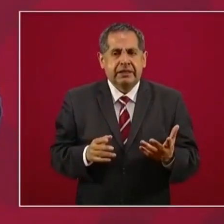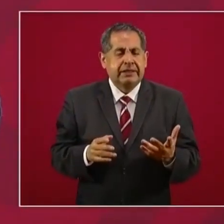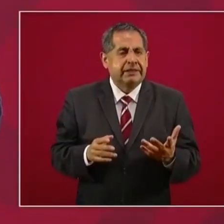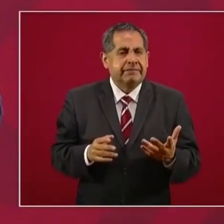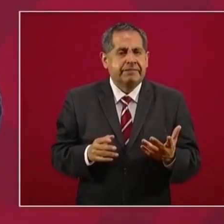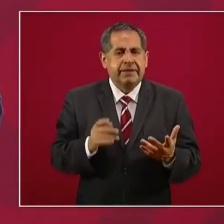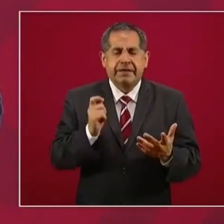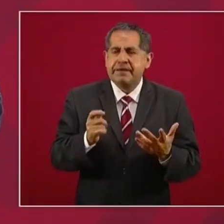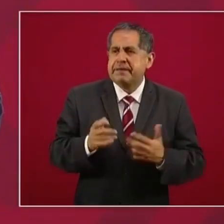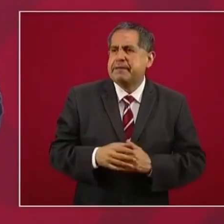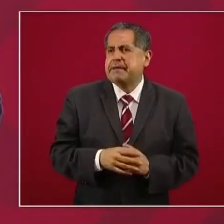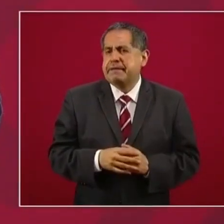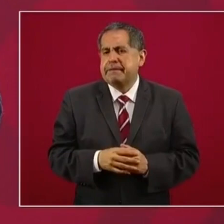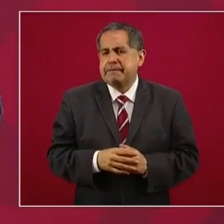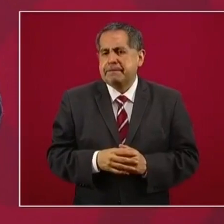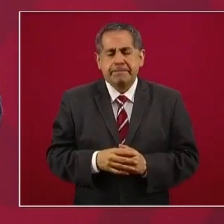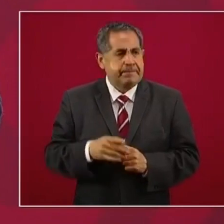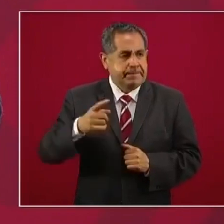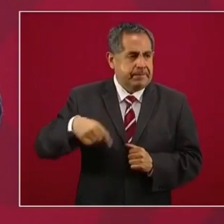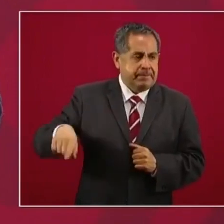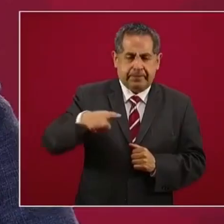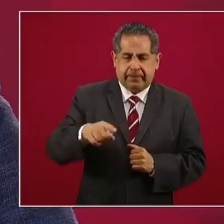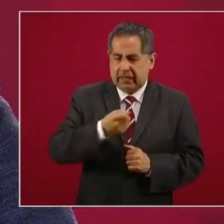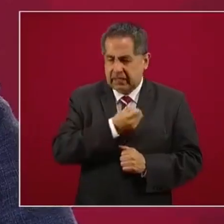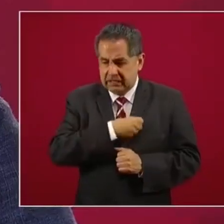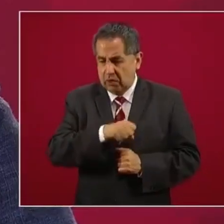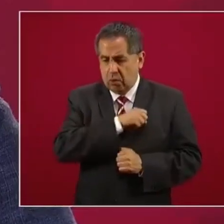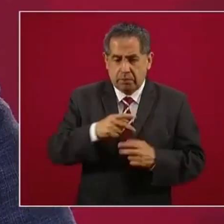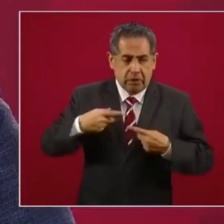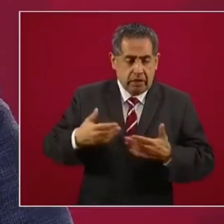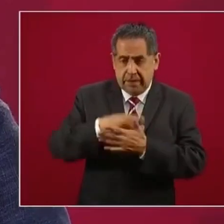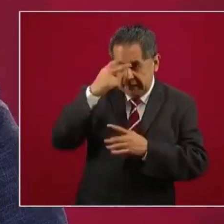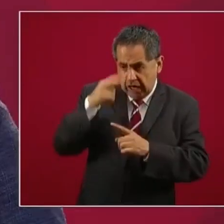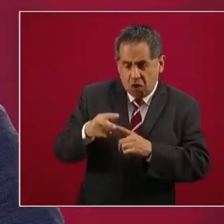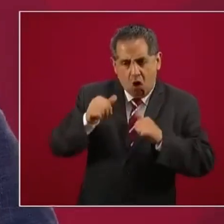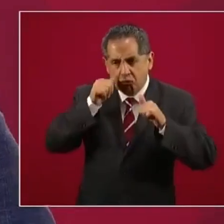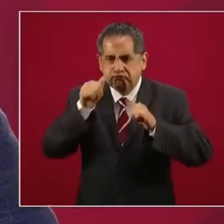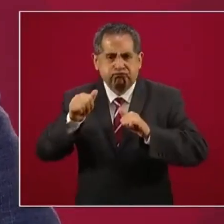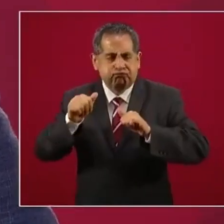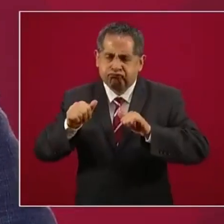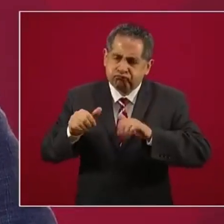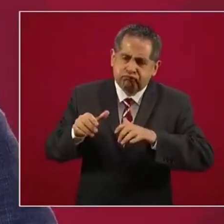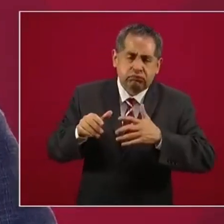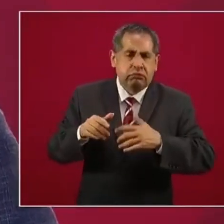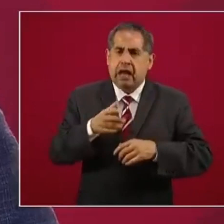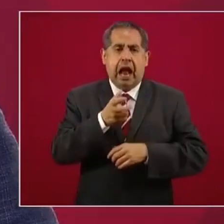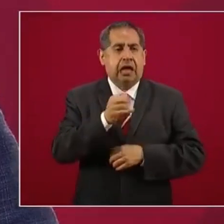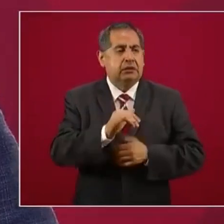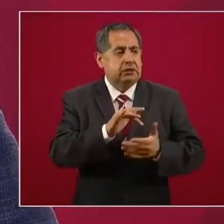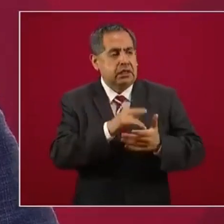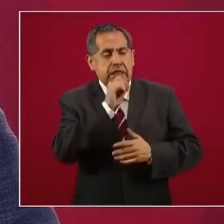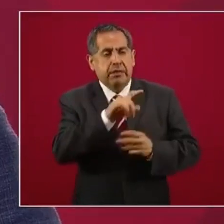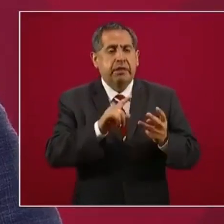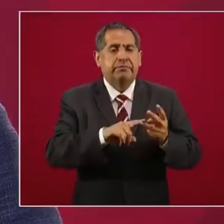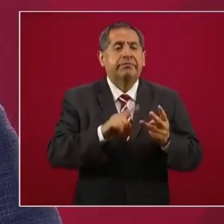de seguir atendiendo a la salud de los mexicanos como lo ha hecho desde hace años la Fundación Carlos